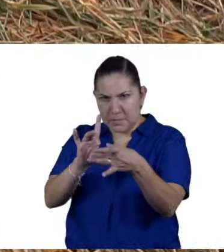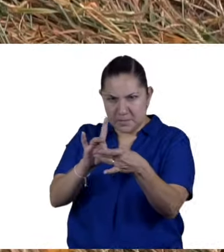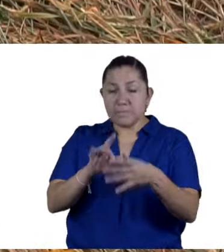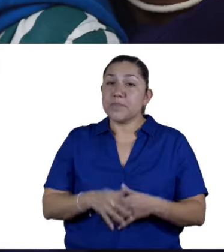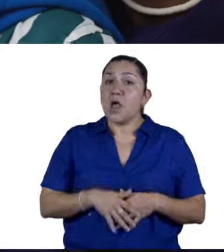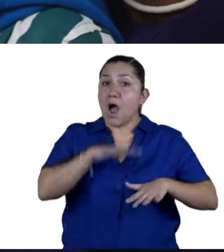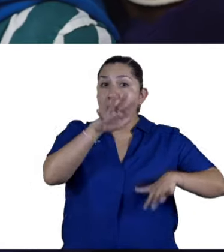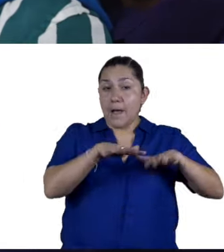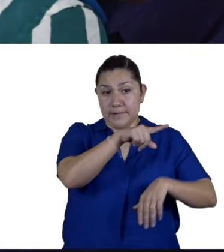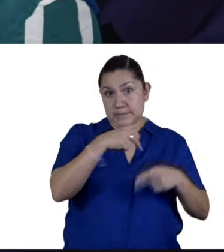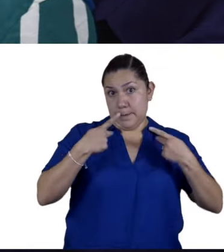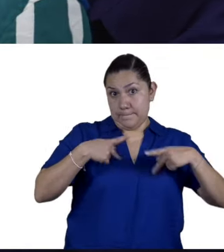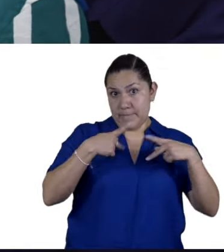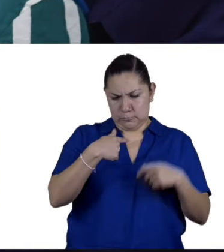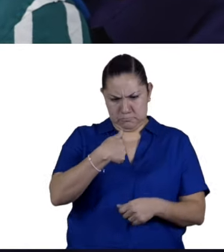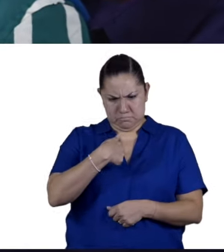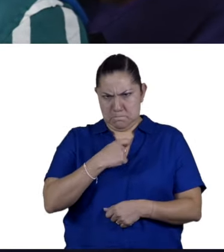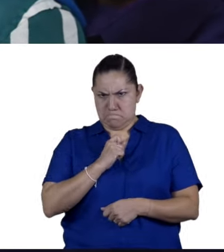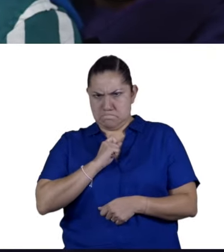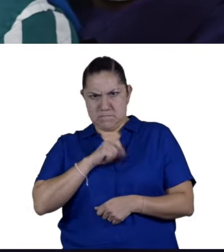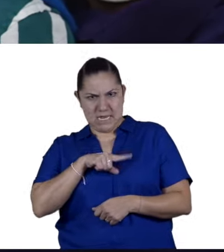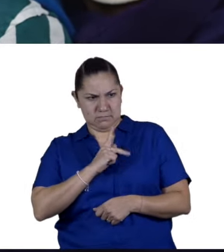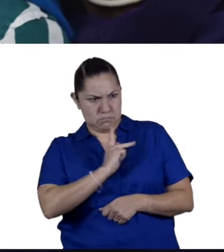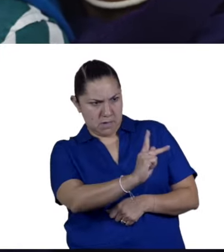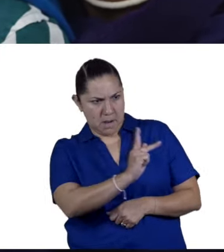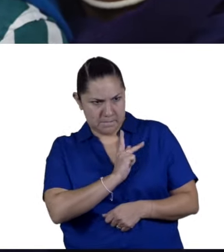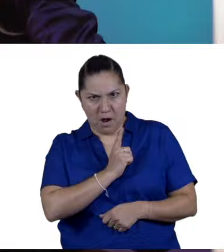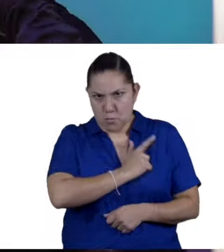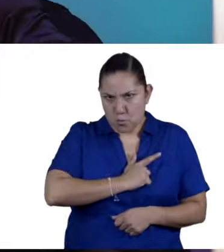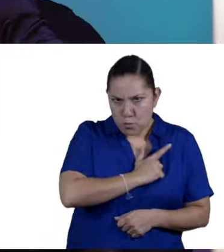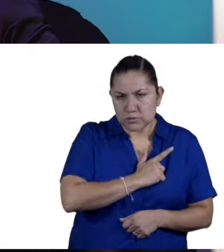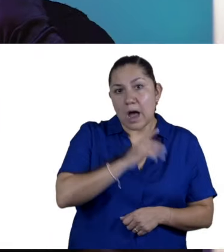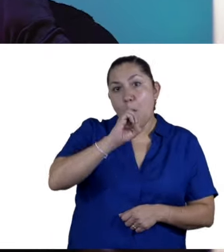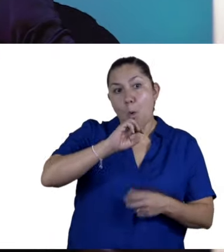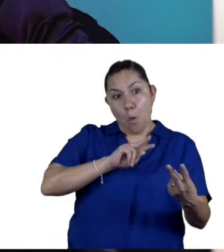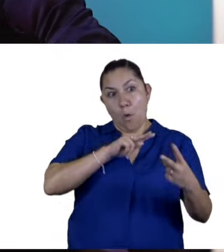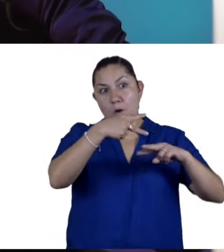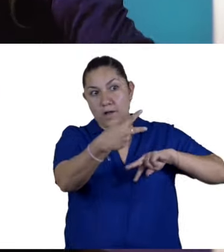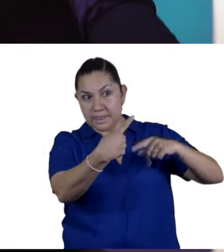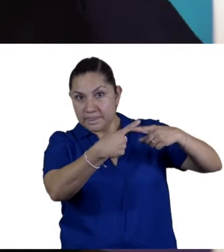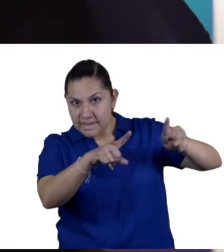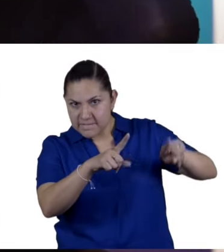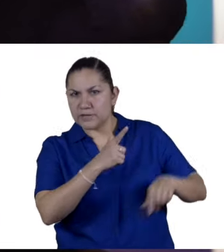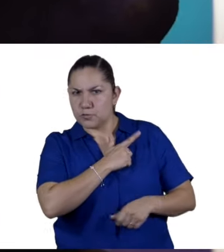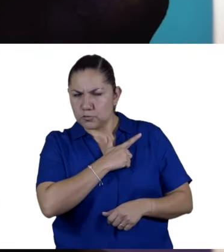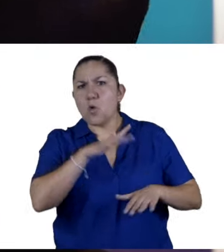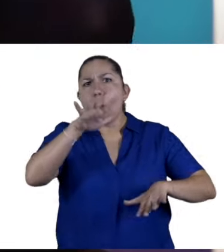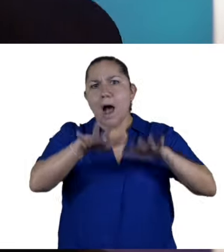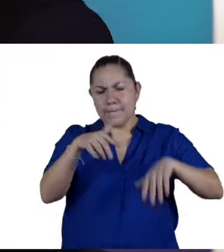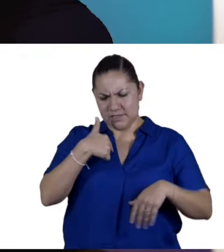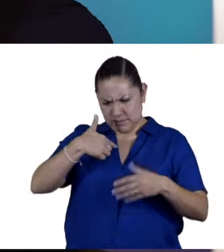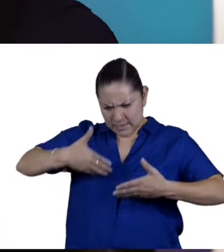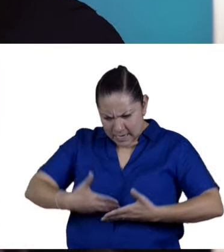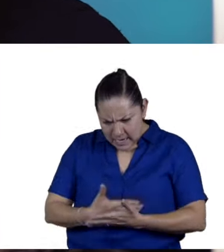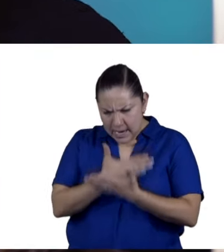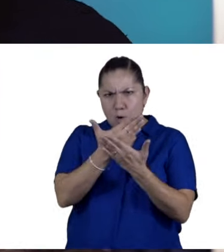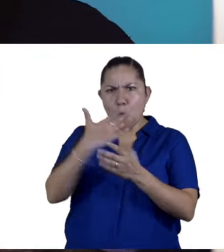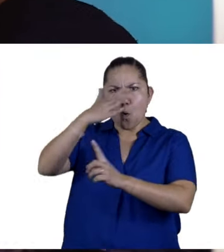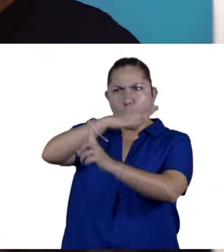Algunas se orientan hacia personas de su mismo sexo o del sexo opuesto, otras no se identifican con su sexo